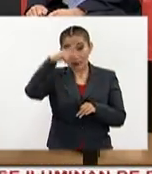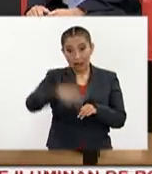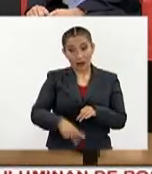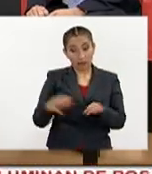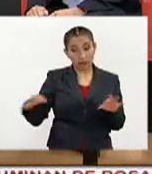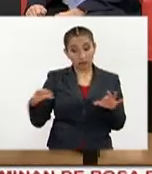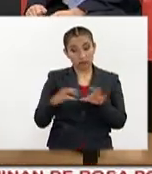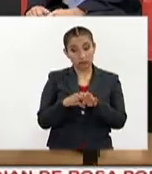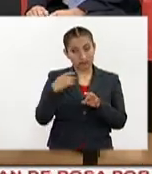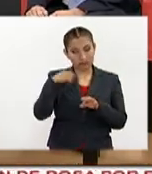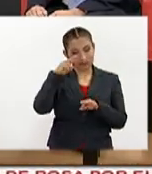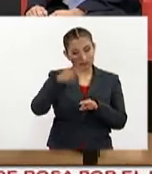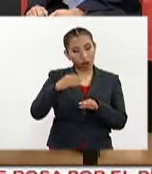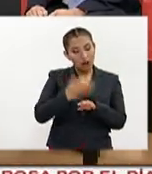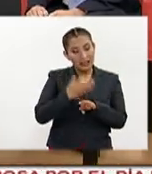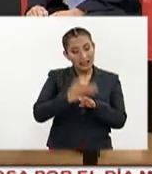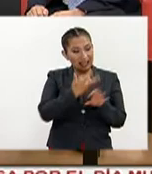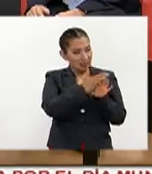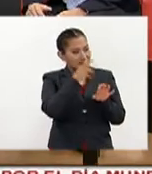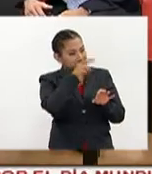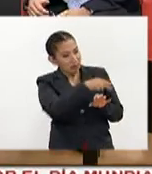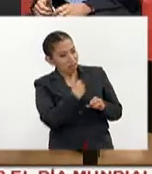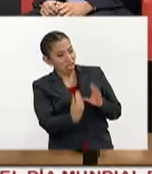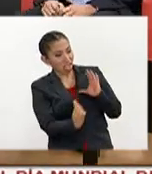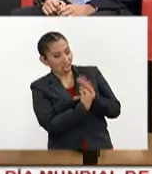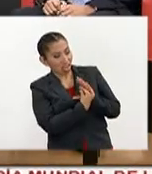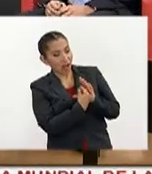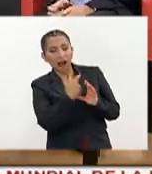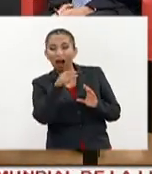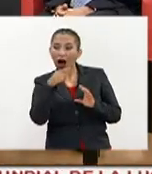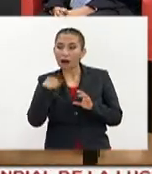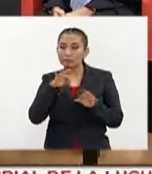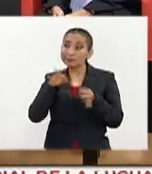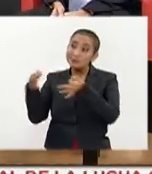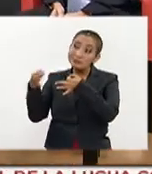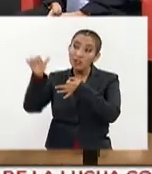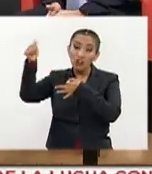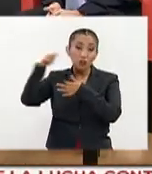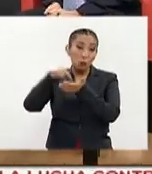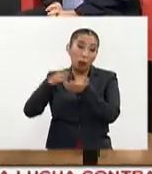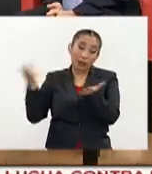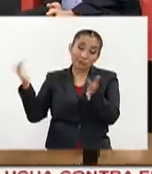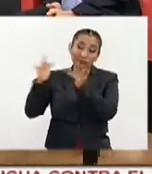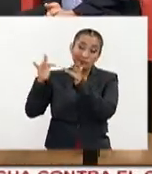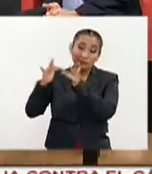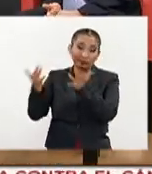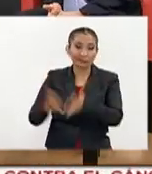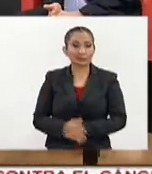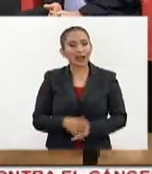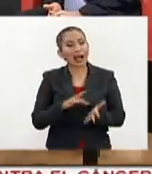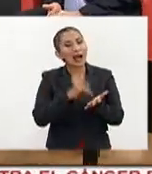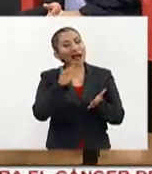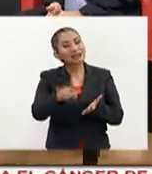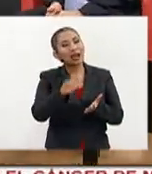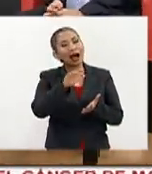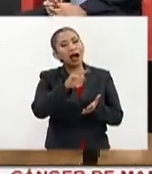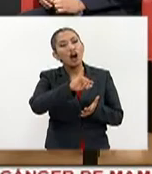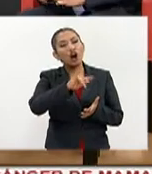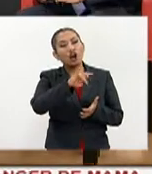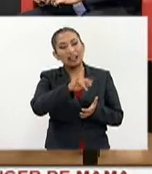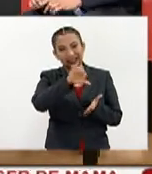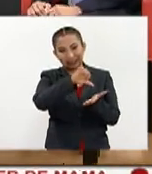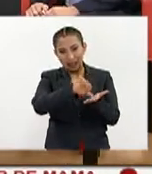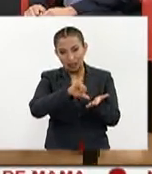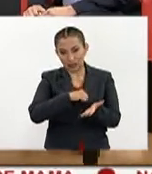Porque ante lo que estamos viviendo en Estados Unidos, hay que voltear los ojos a otras partes del mundo. Efectivamente. Gracias, Jorge Arbijo, investigador del